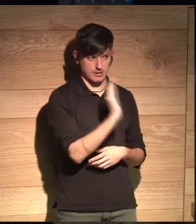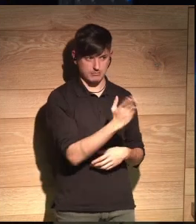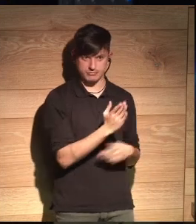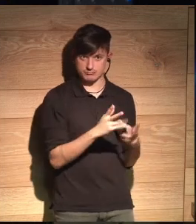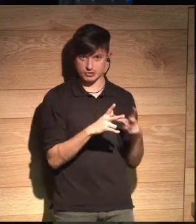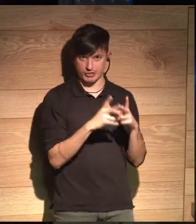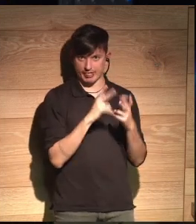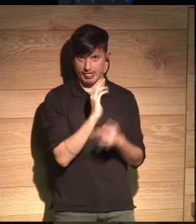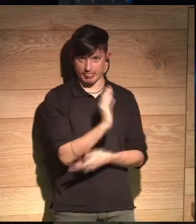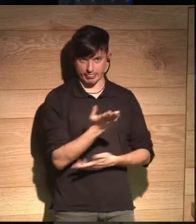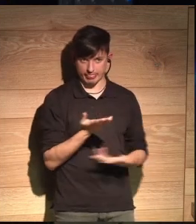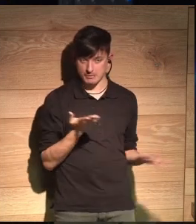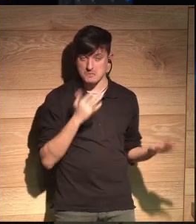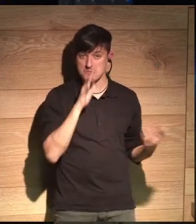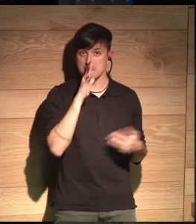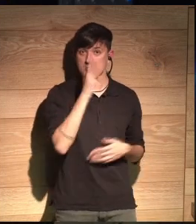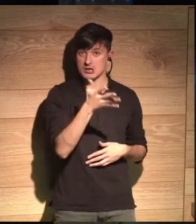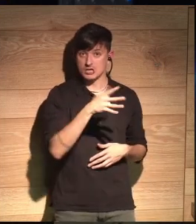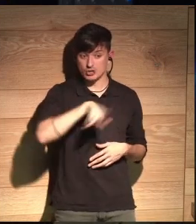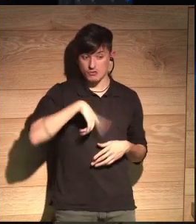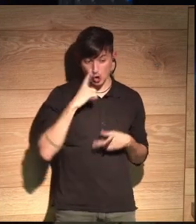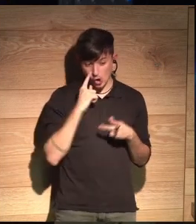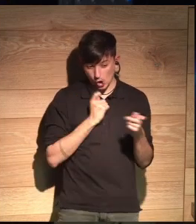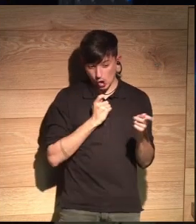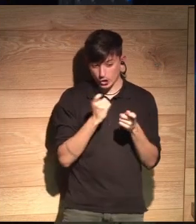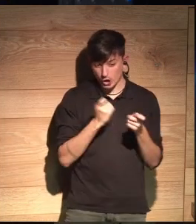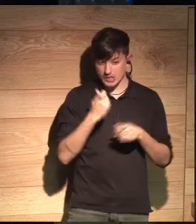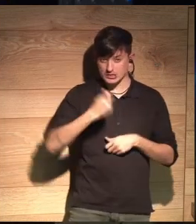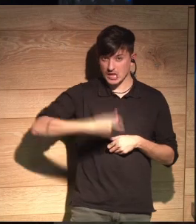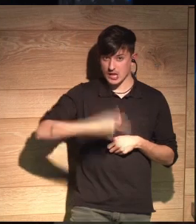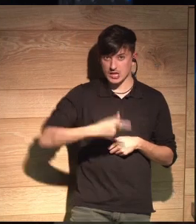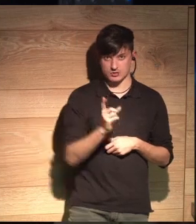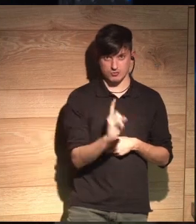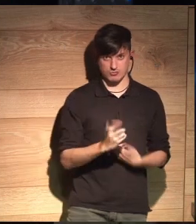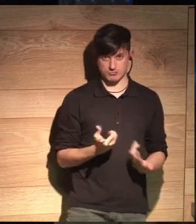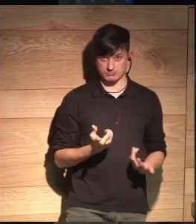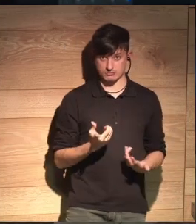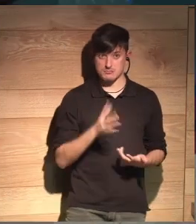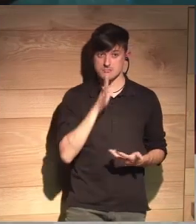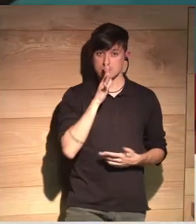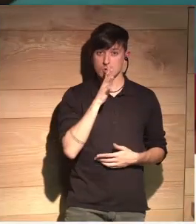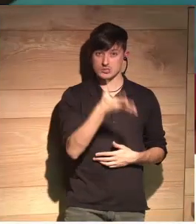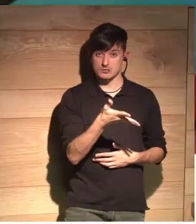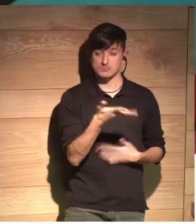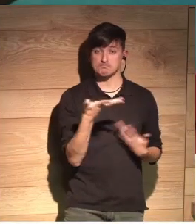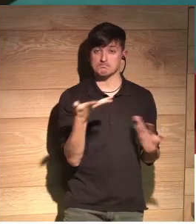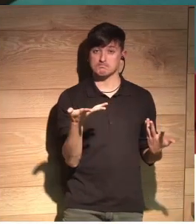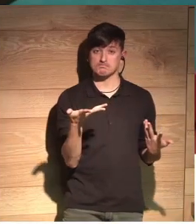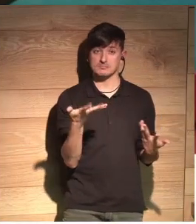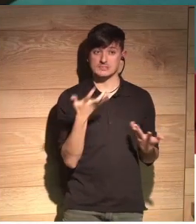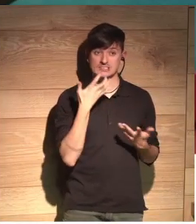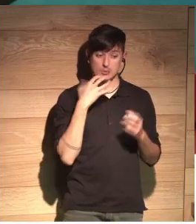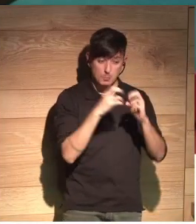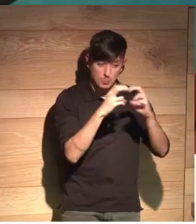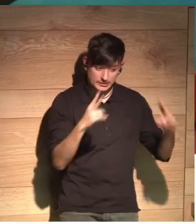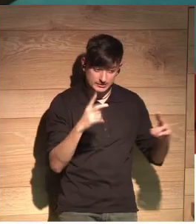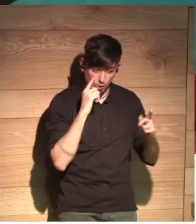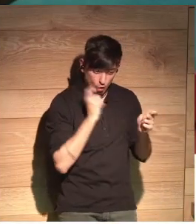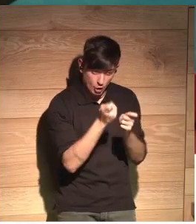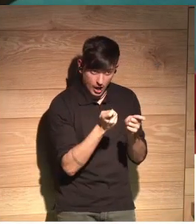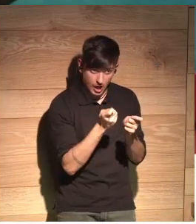no lo habíamos no lo hemos controlado de forma tan regular como tendríamos que haberlo hecho y el motivo es que cuando se controla un puente